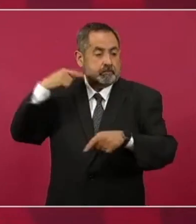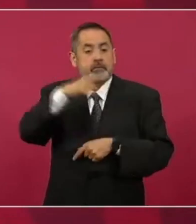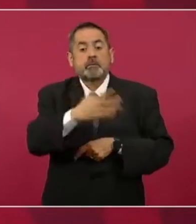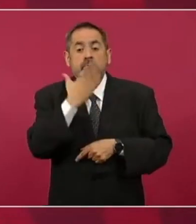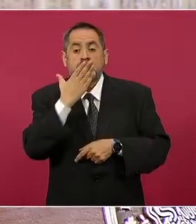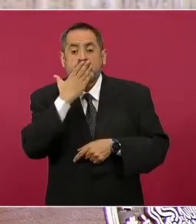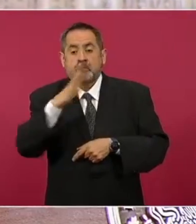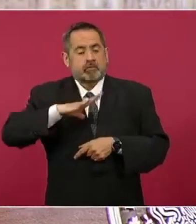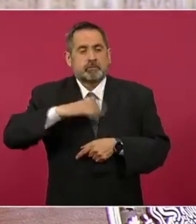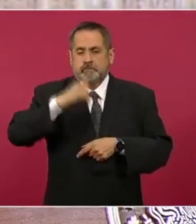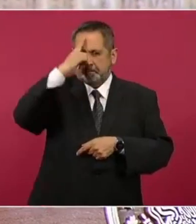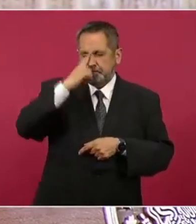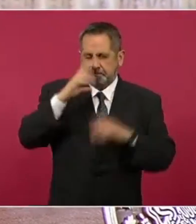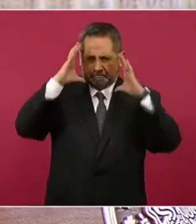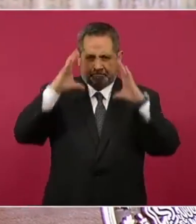bustos